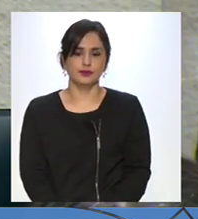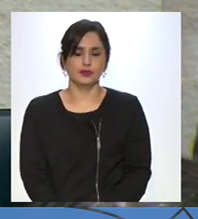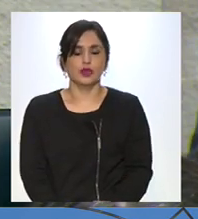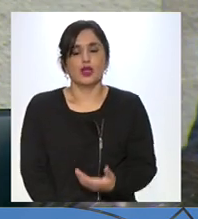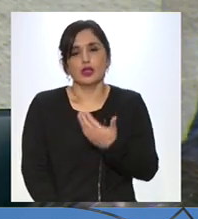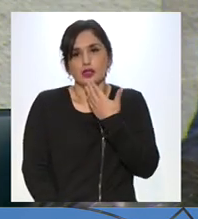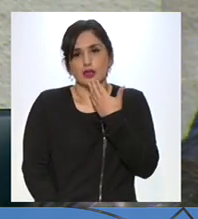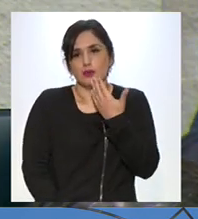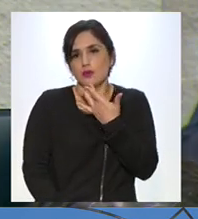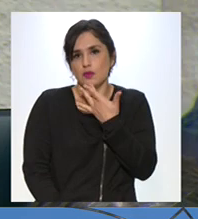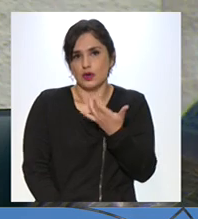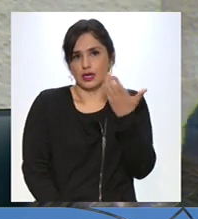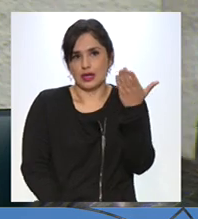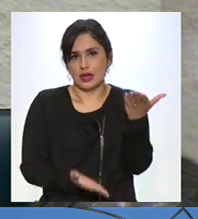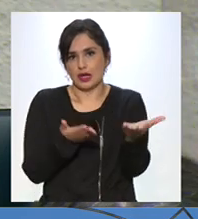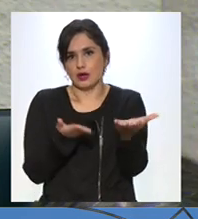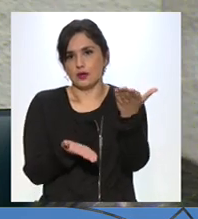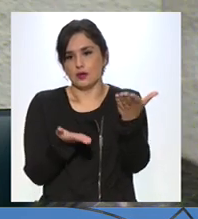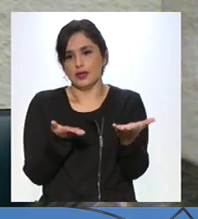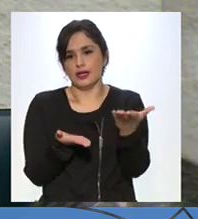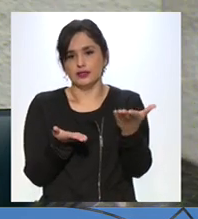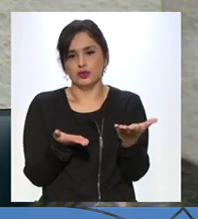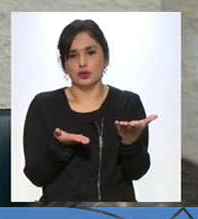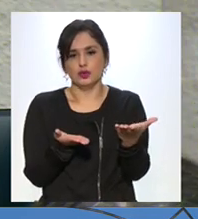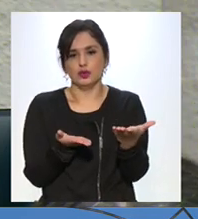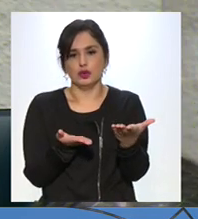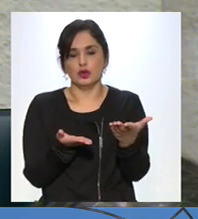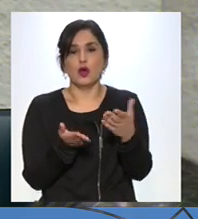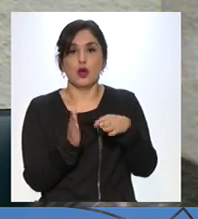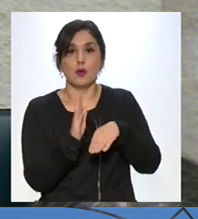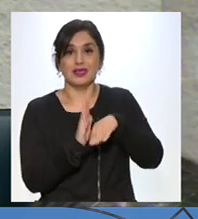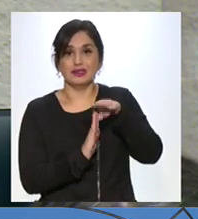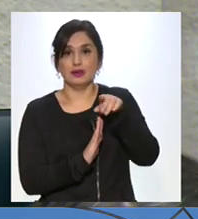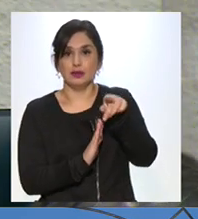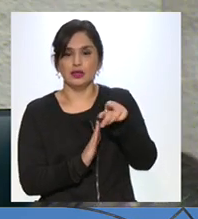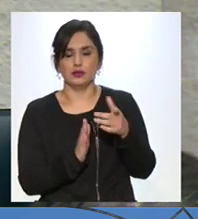también la base de comparación va a ser más alta.